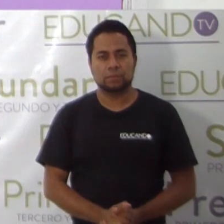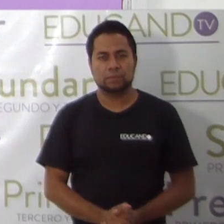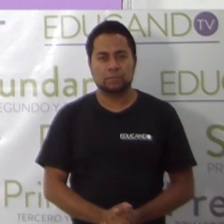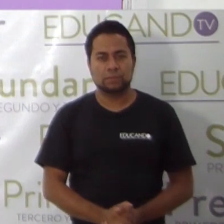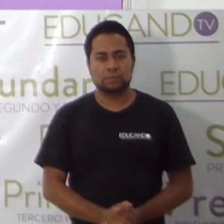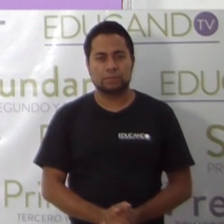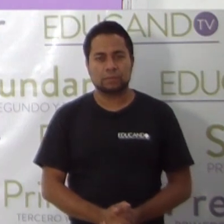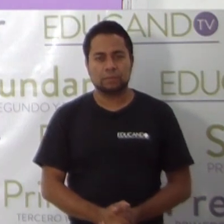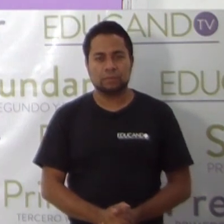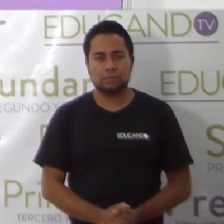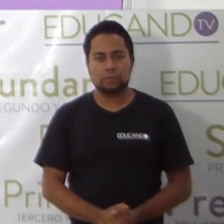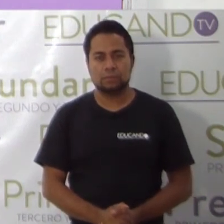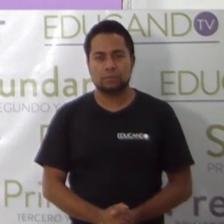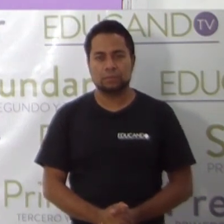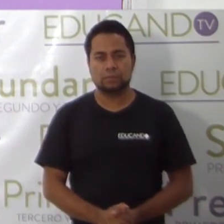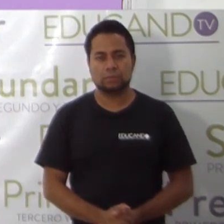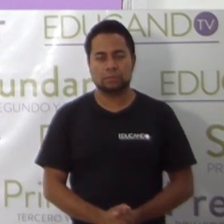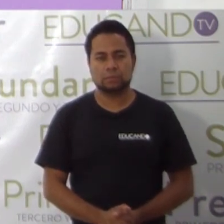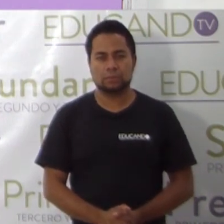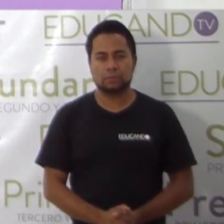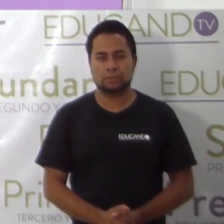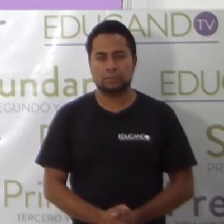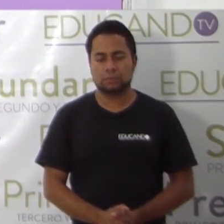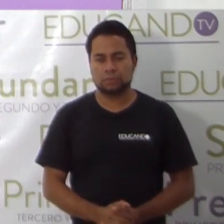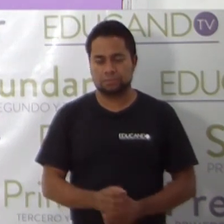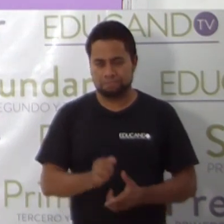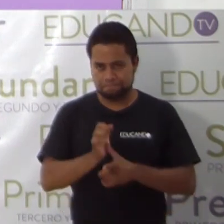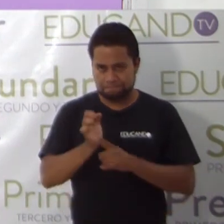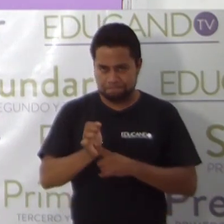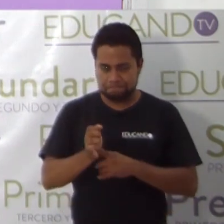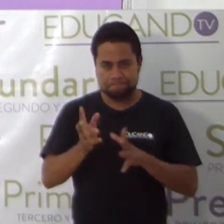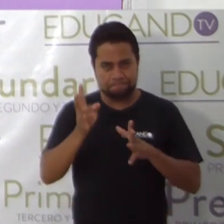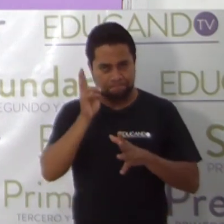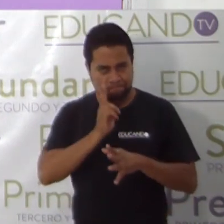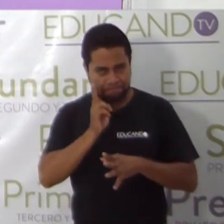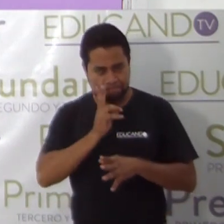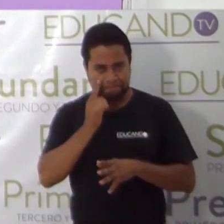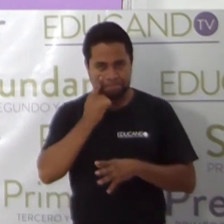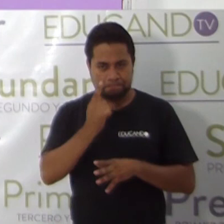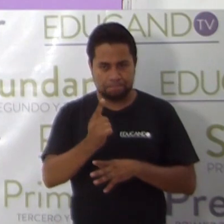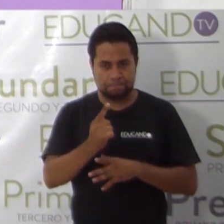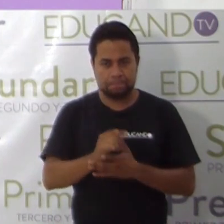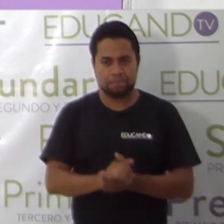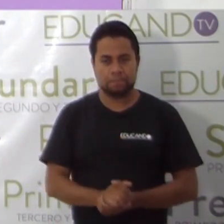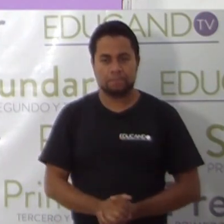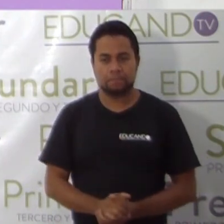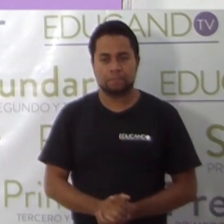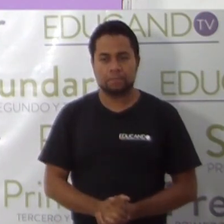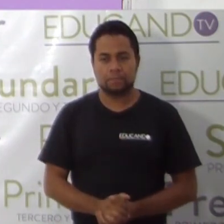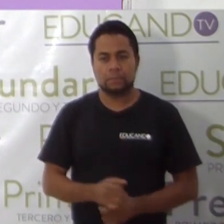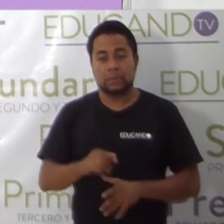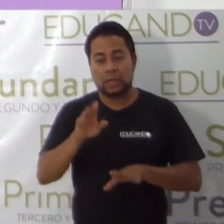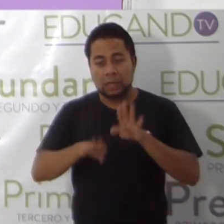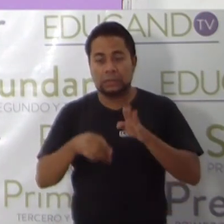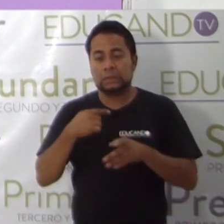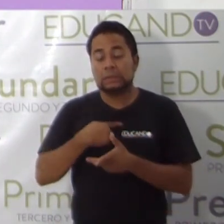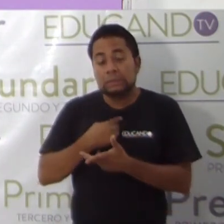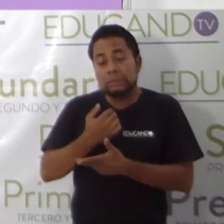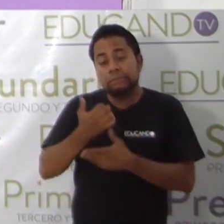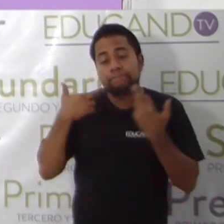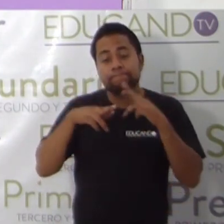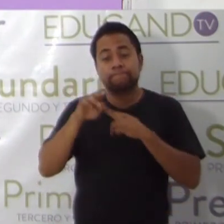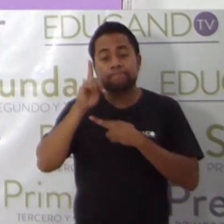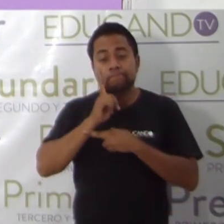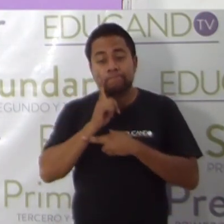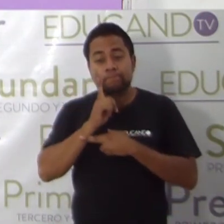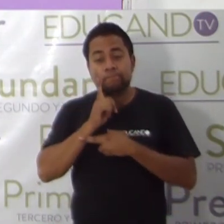Ok, entonces, a ver, ya ven, a la maestra también se le va